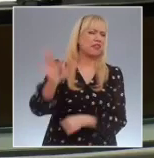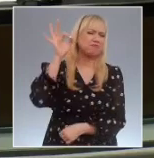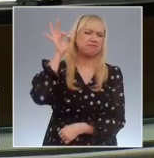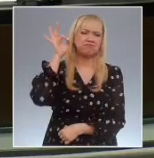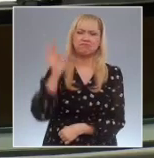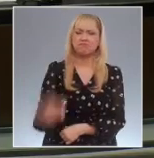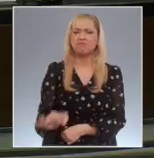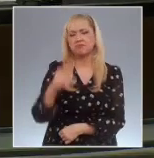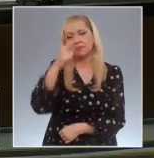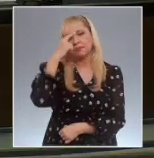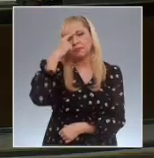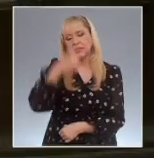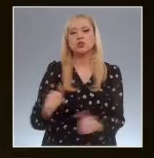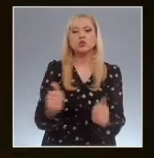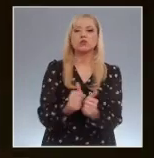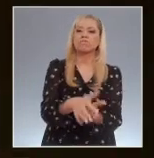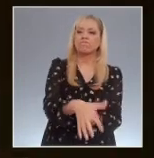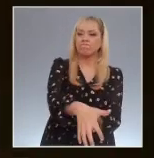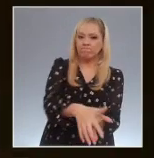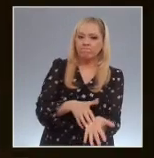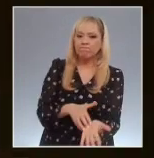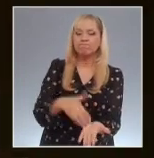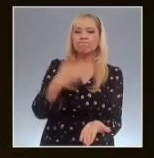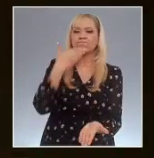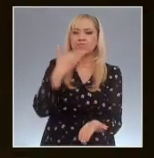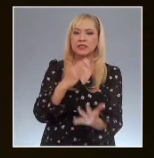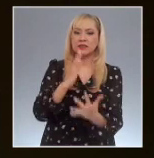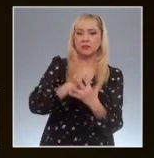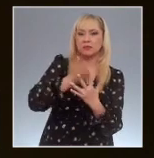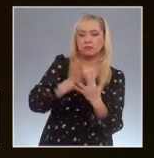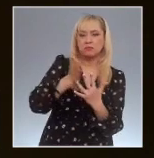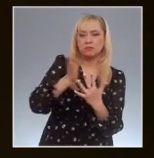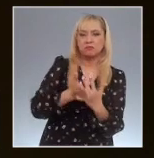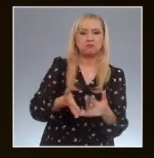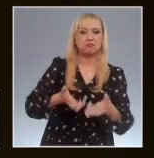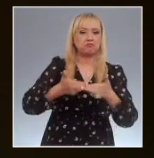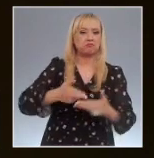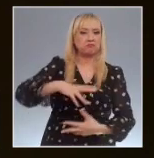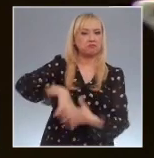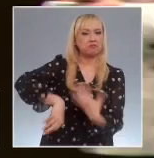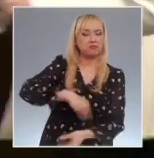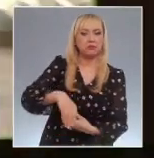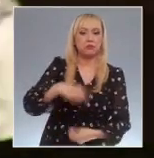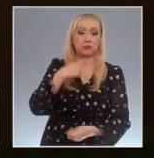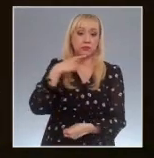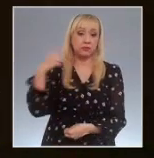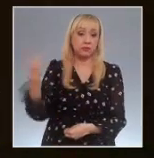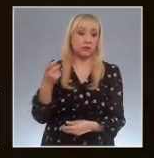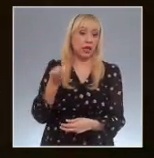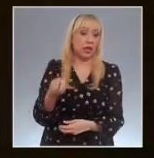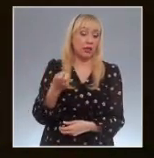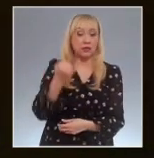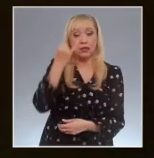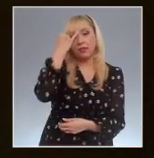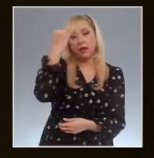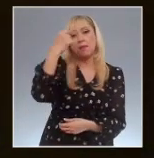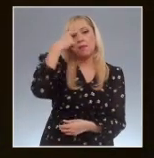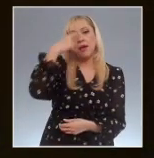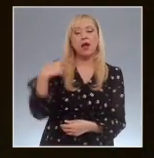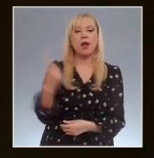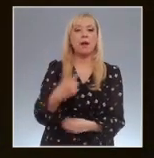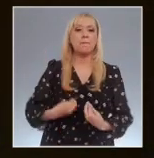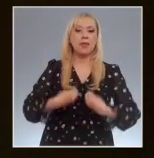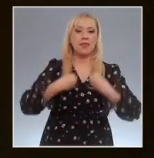austeridad, eficiencia y racionalidad. Aseguró que el proyecto busca consolidar un estado de bienestar, cerrando las brechas